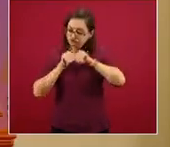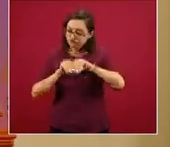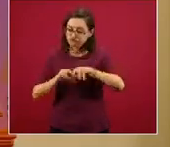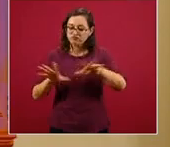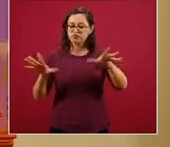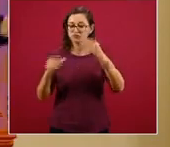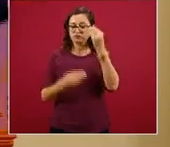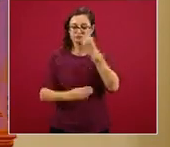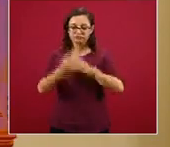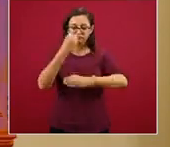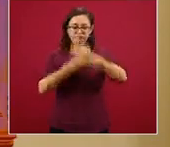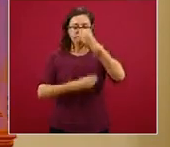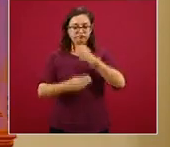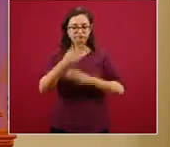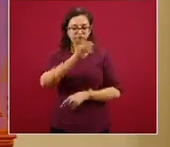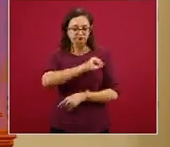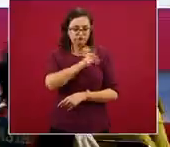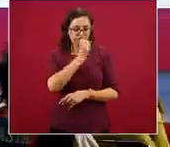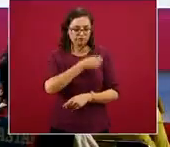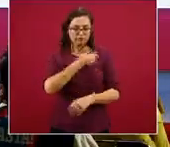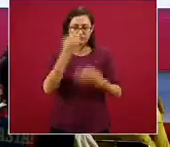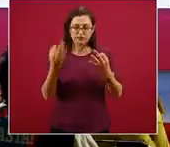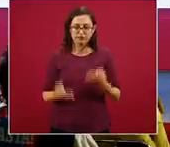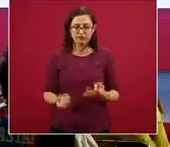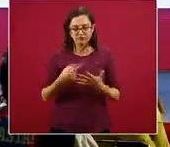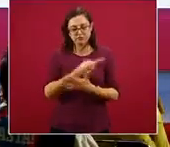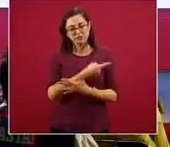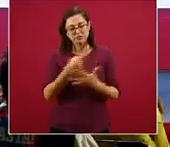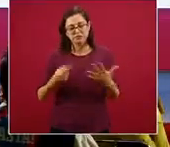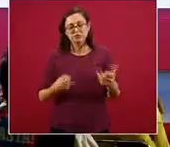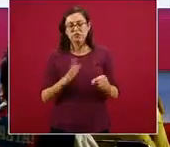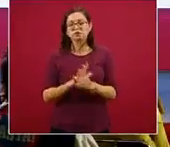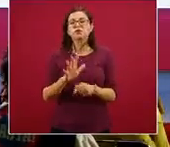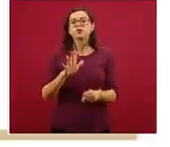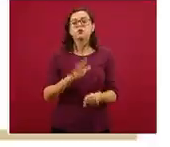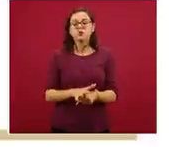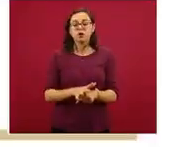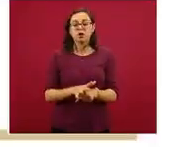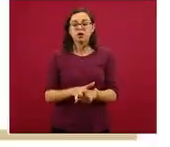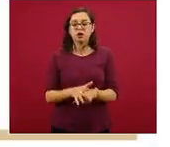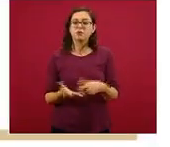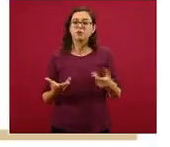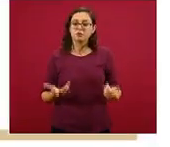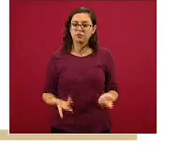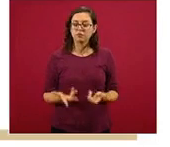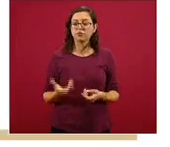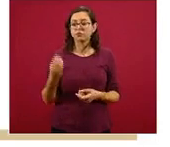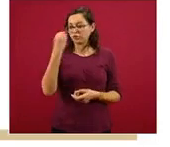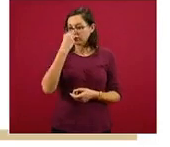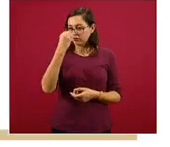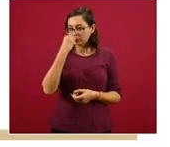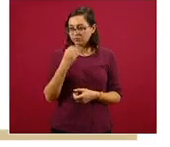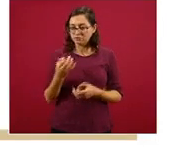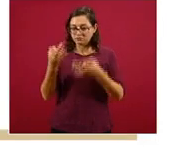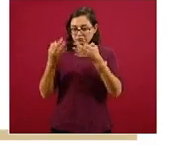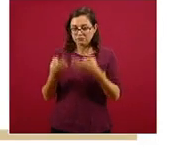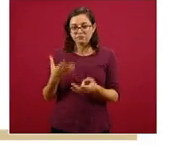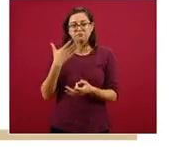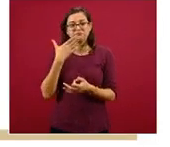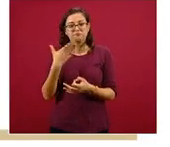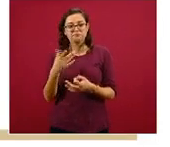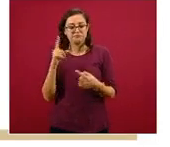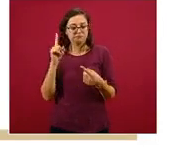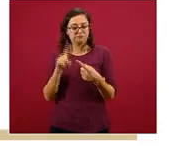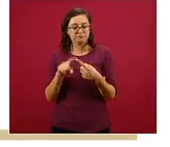presidente Andrés Manuel López Obrador? Lo siguiente: acciones en favor de una alimentación culturalmente apropiada. Primer cambio